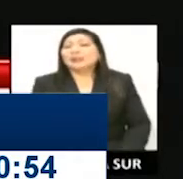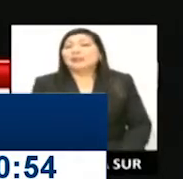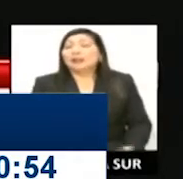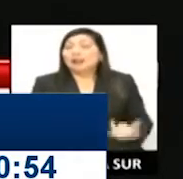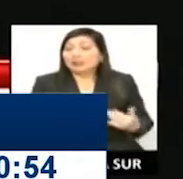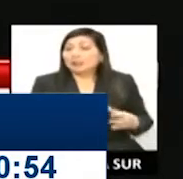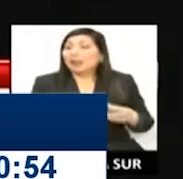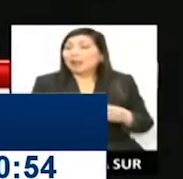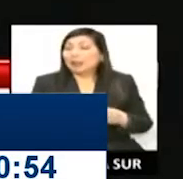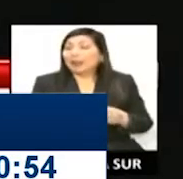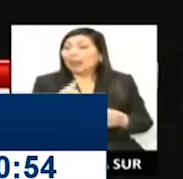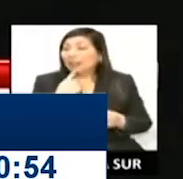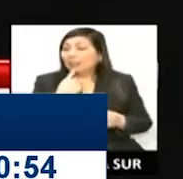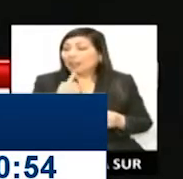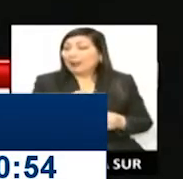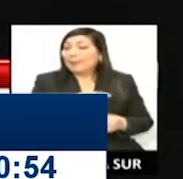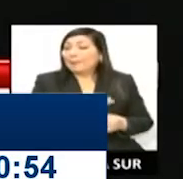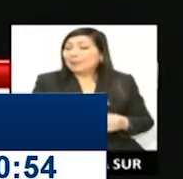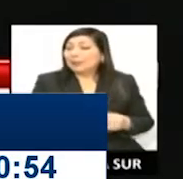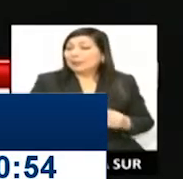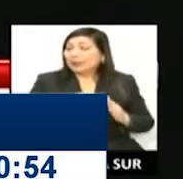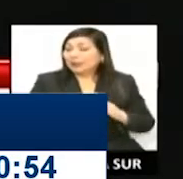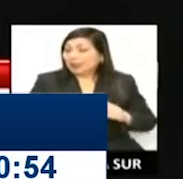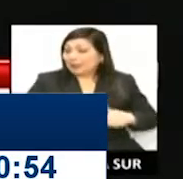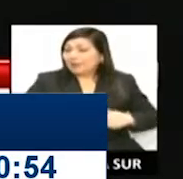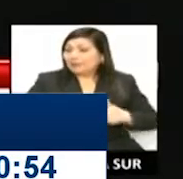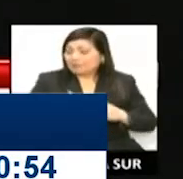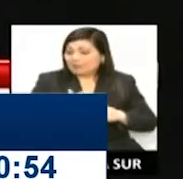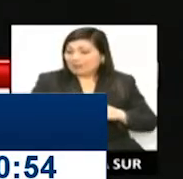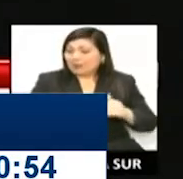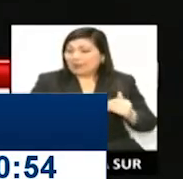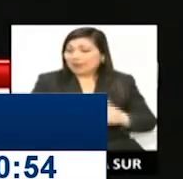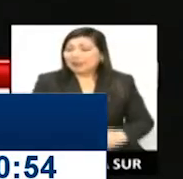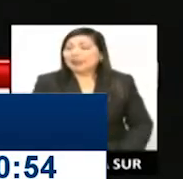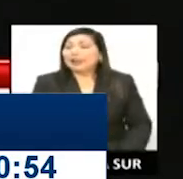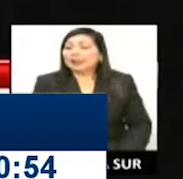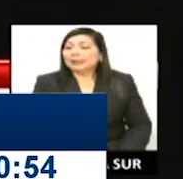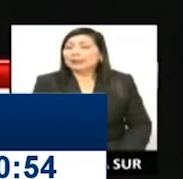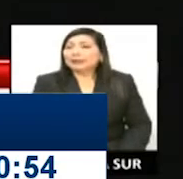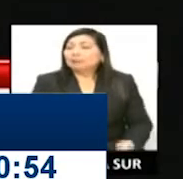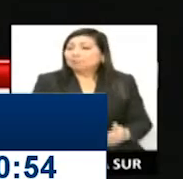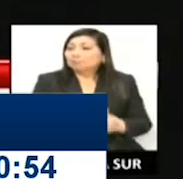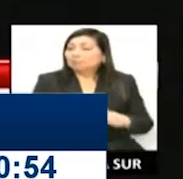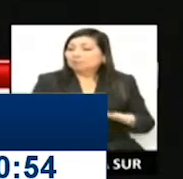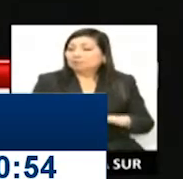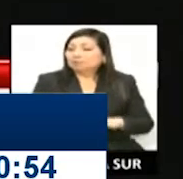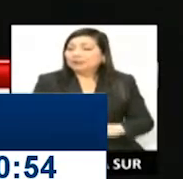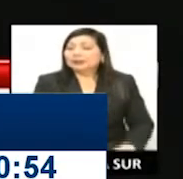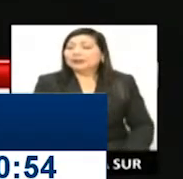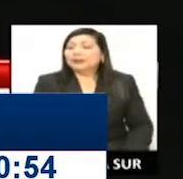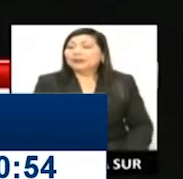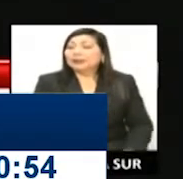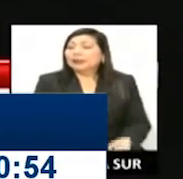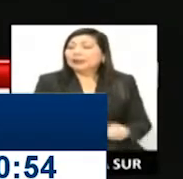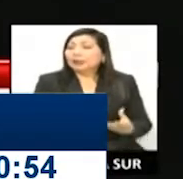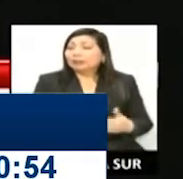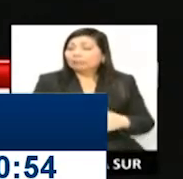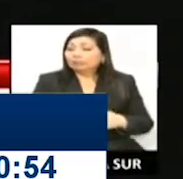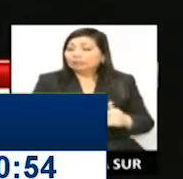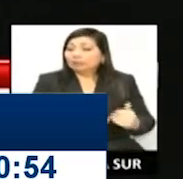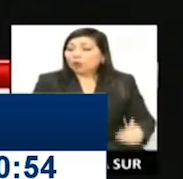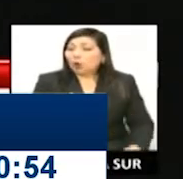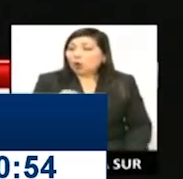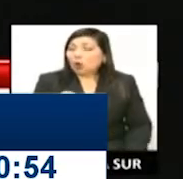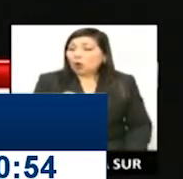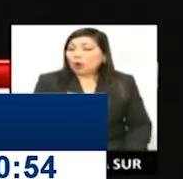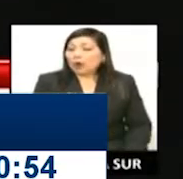comisión comunicará al Ministerio de Vivienda, Construcción y Saneamiento evaluar cursar invitación para conciliar tanto a la constructora OAS